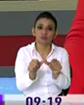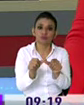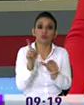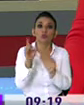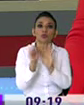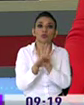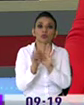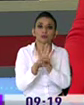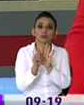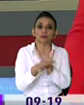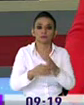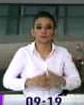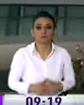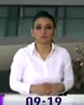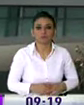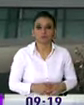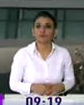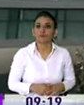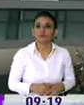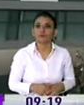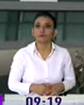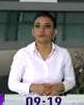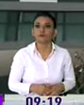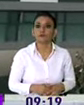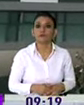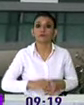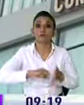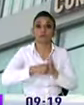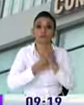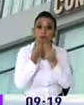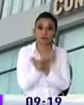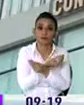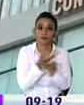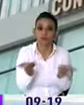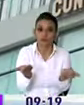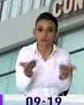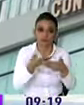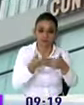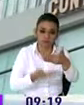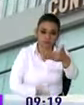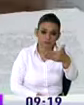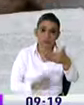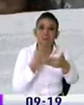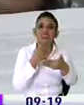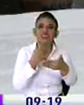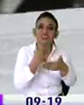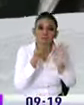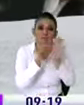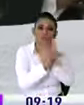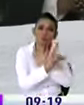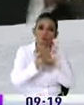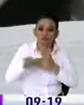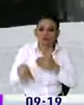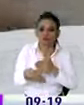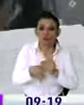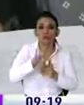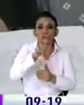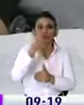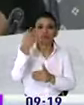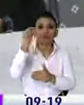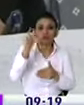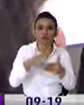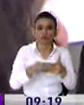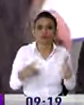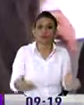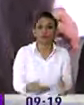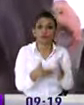cuentas. El informe emitido por la Contraloría General del Estado, donde se establece una glosa por 41 millones de dólares